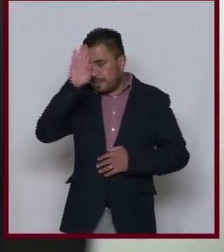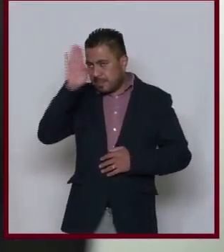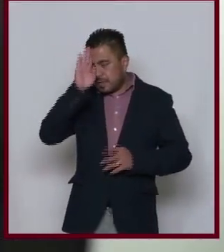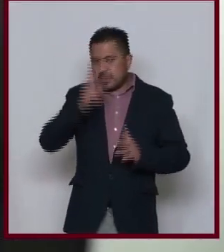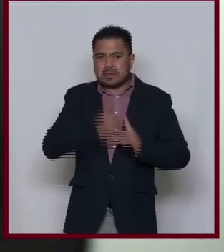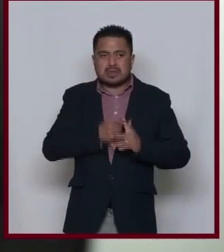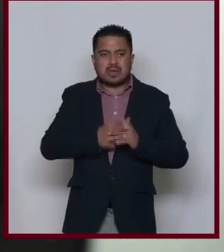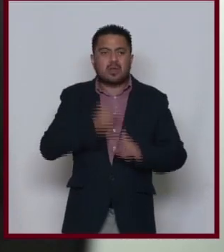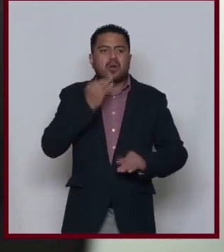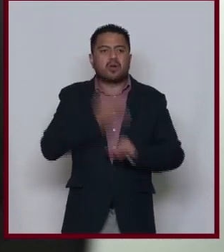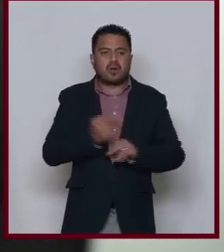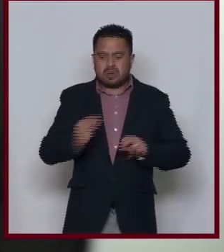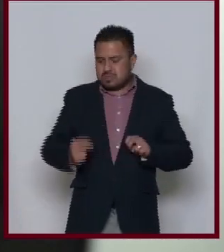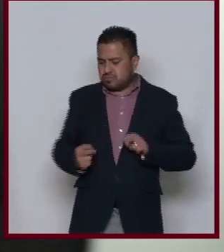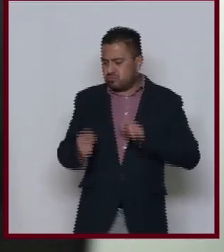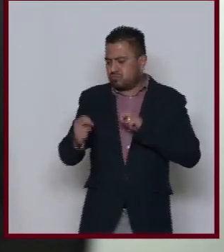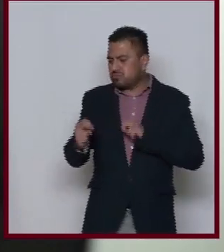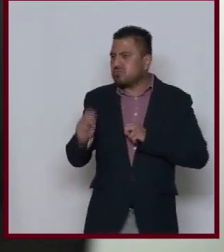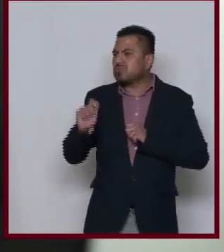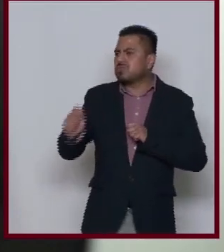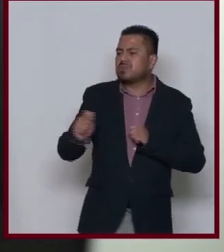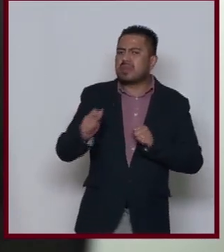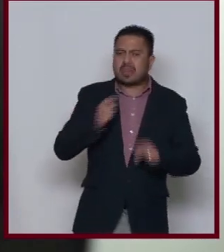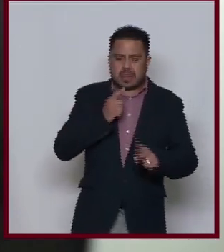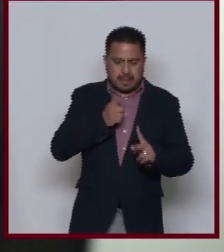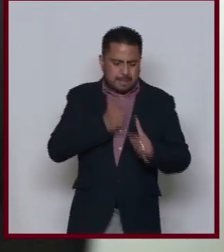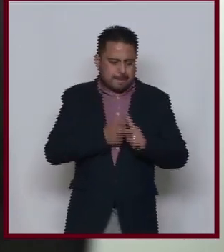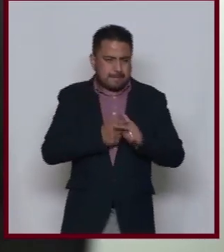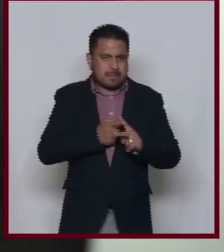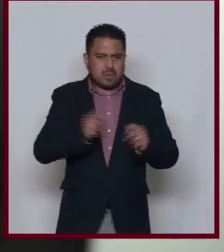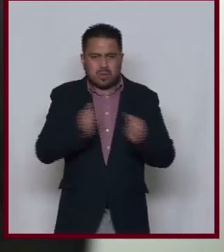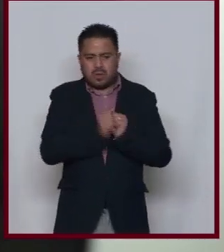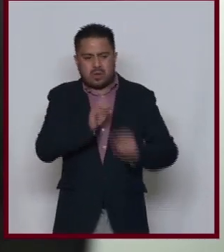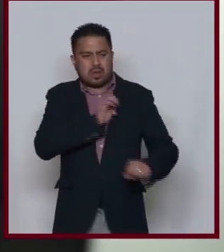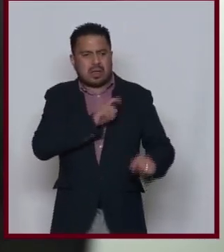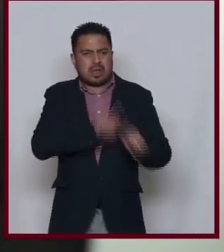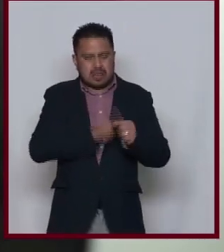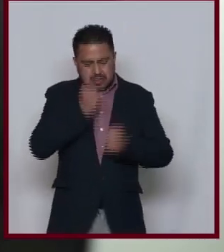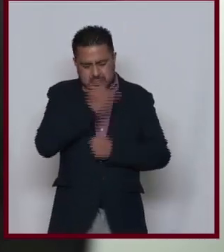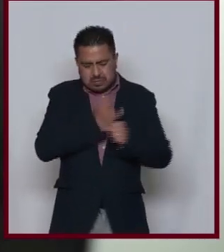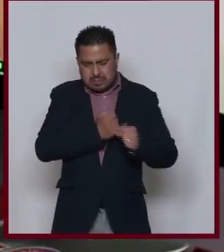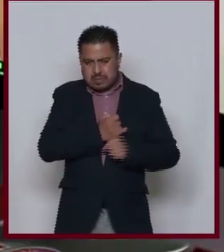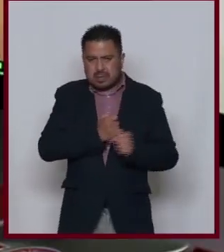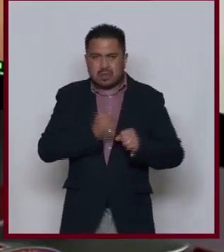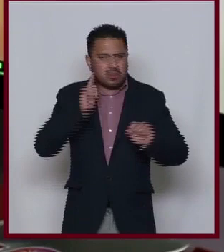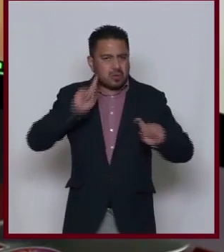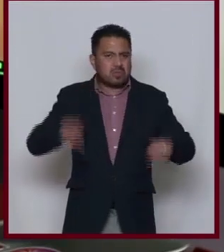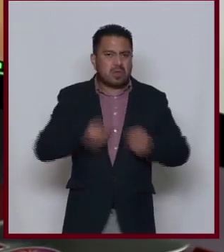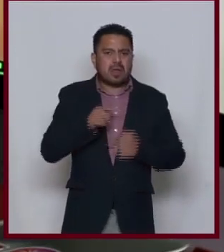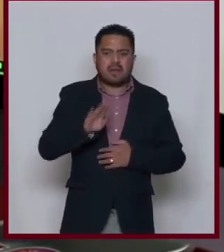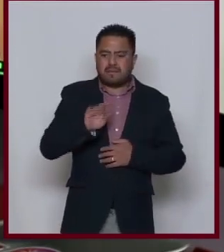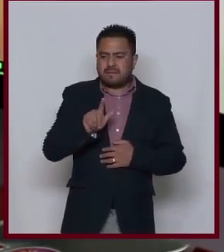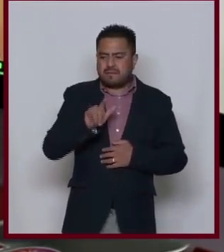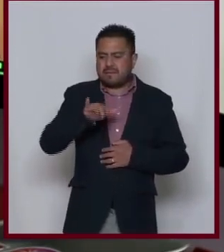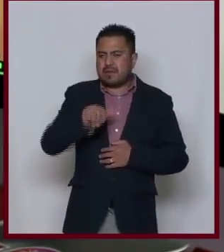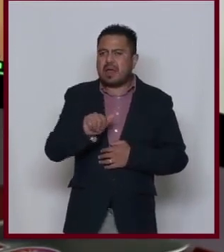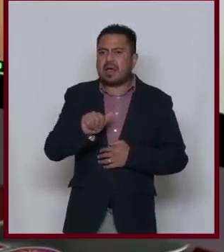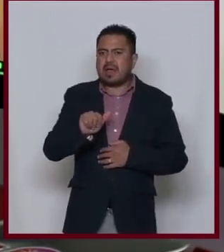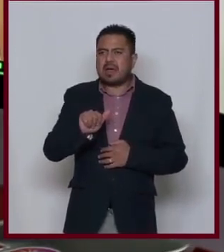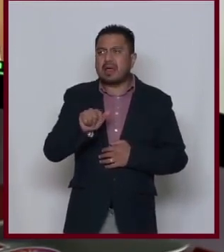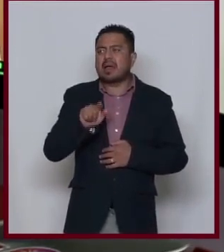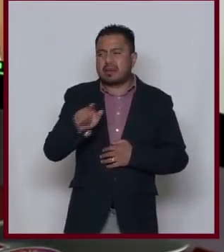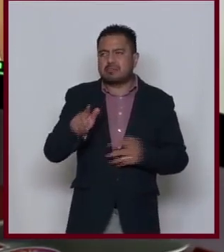Matemático y ahorita vamos a platicar con la matemática con especialidad en análisis armónico, Blanca Yasmín Radillo